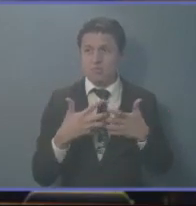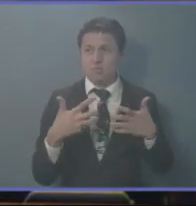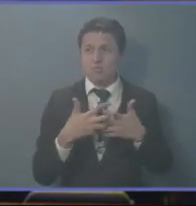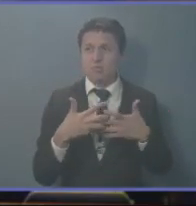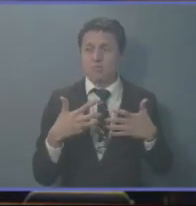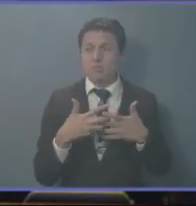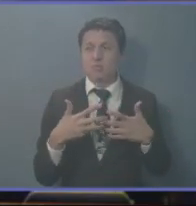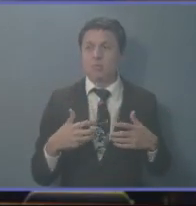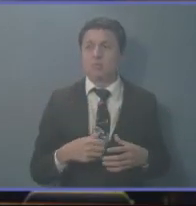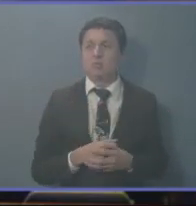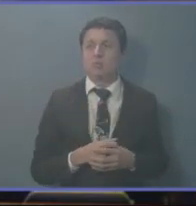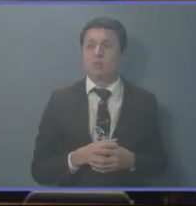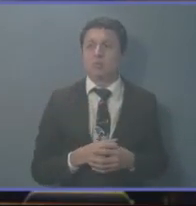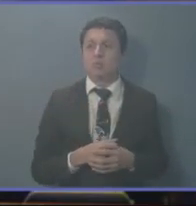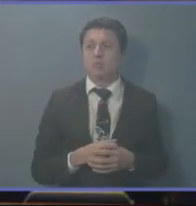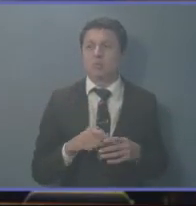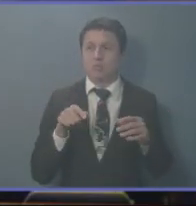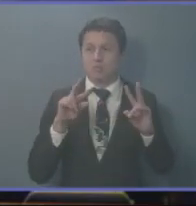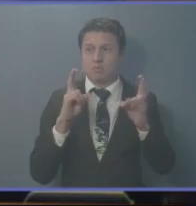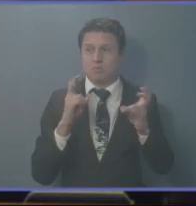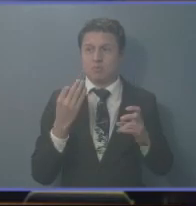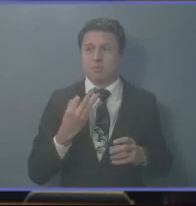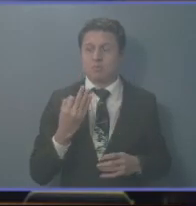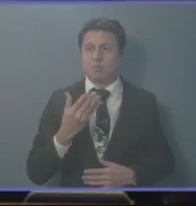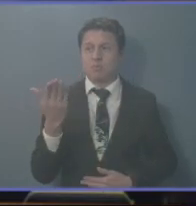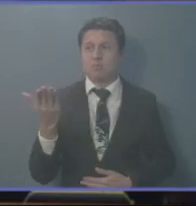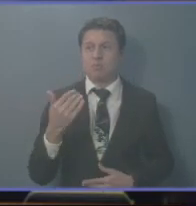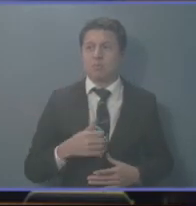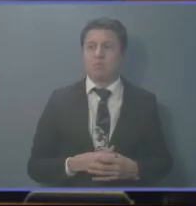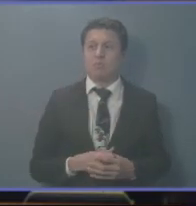manera sujetar al tema.